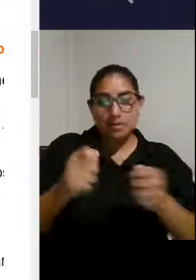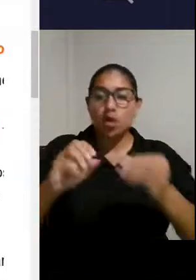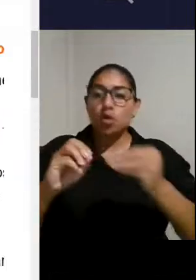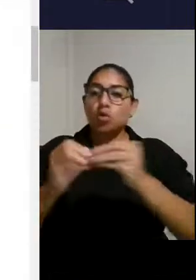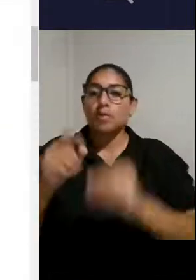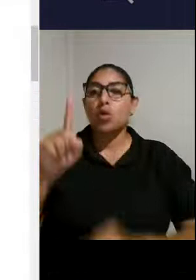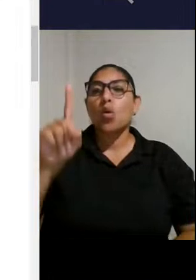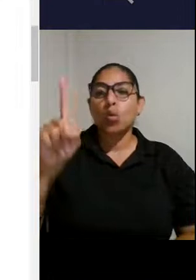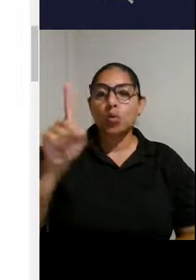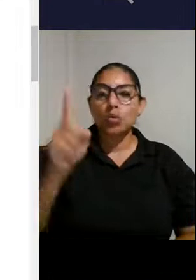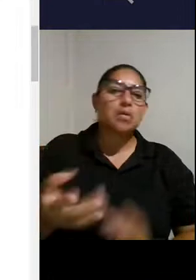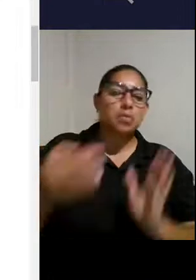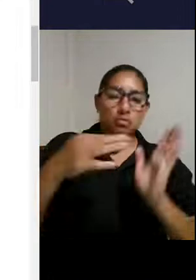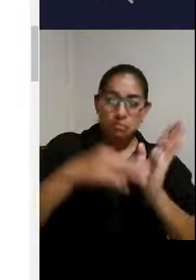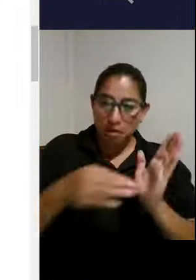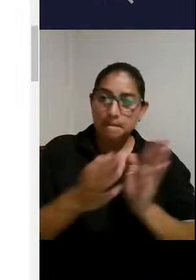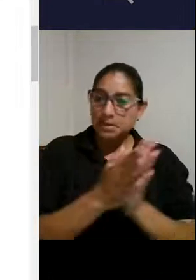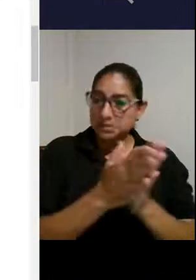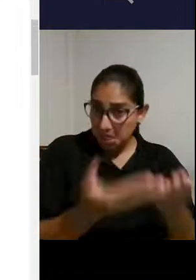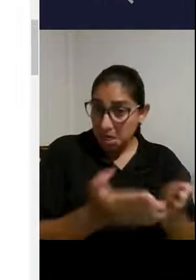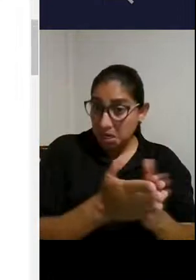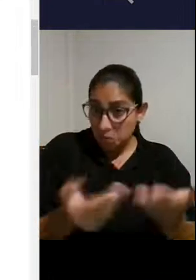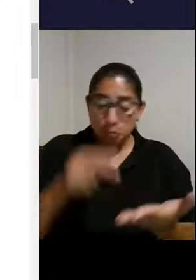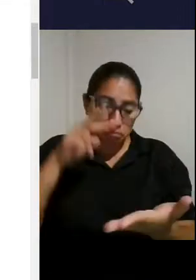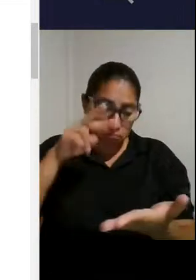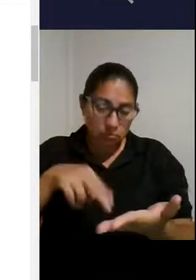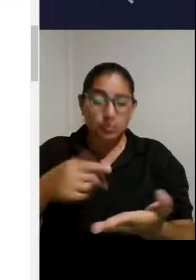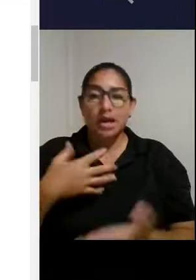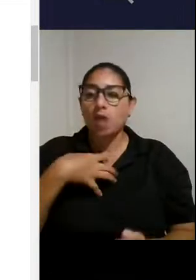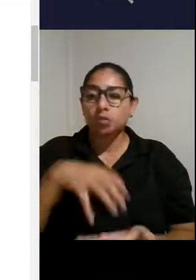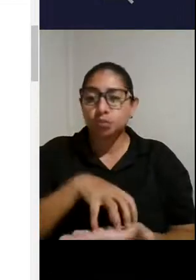repasarlo en ese libro si tienen alguna duda.